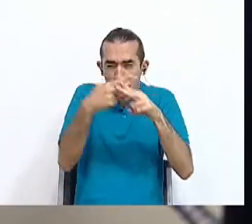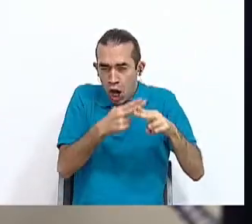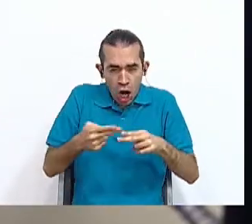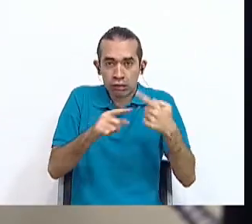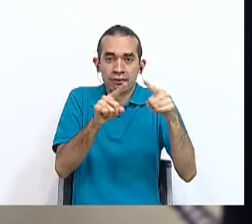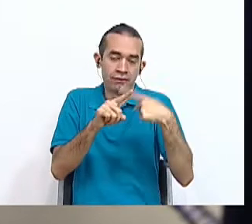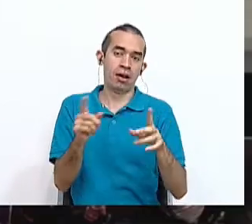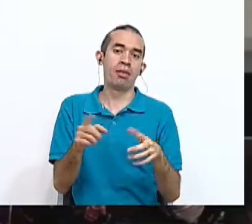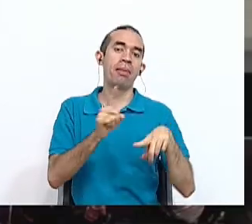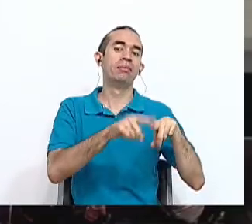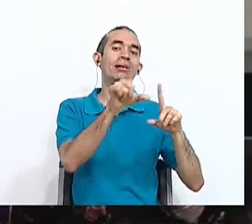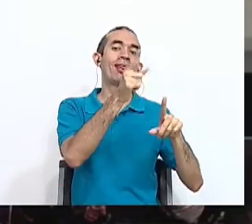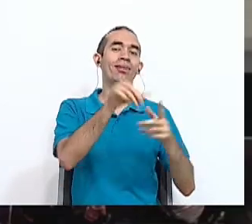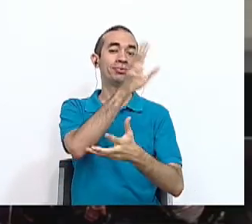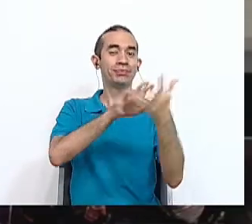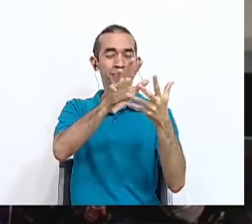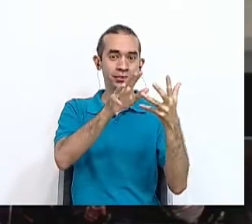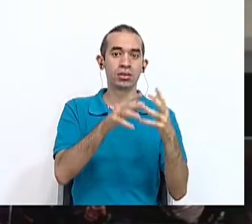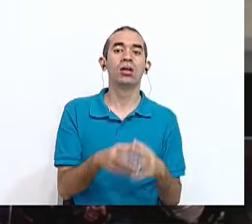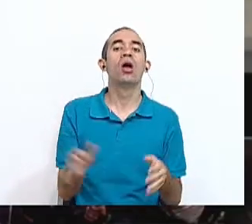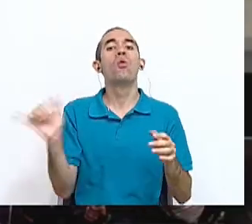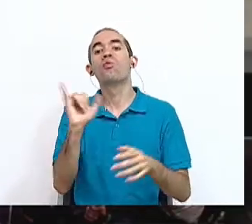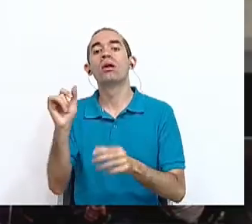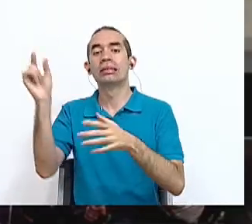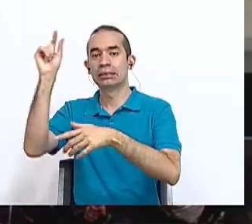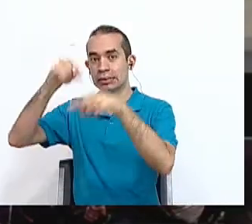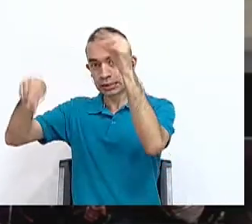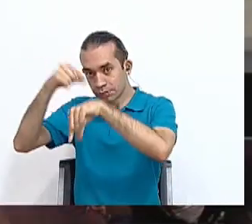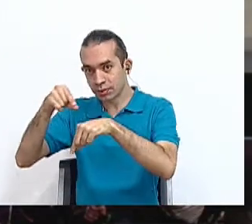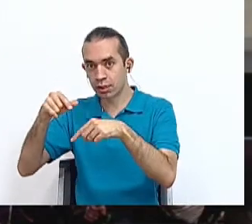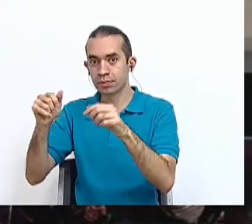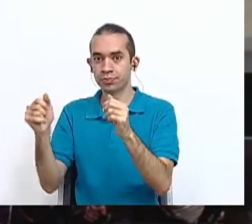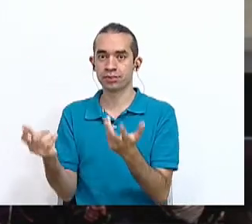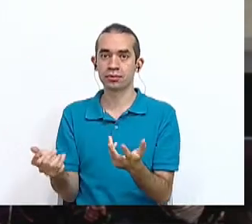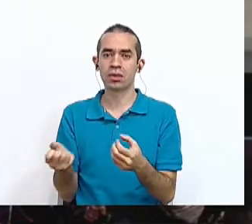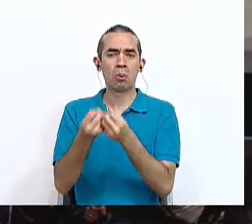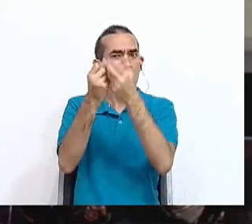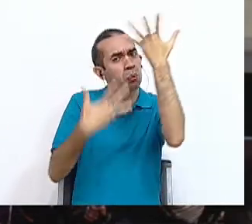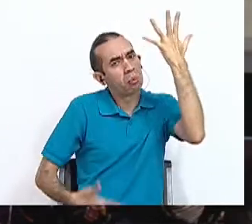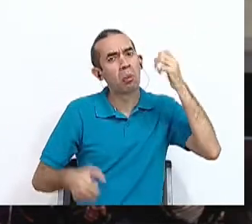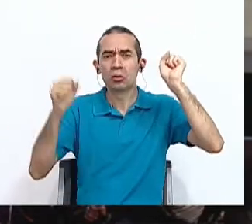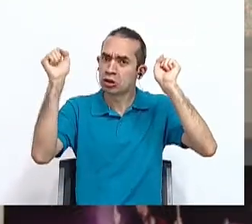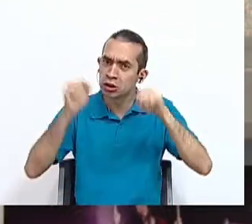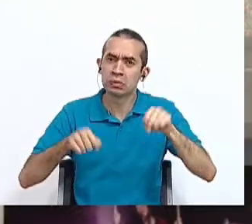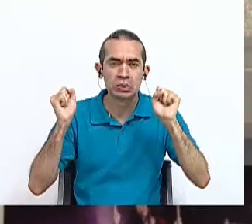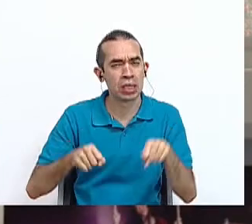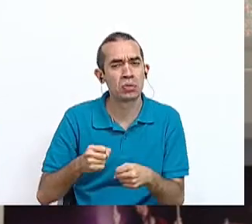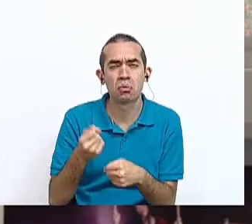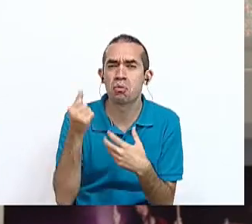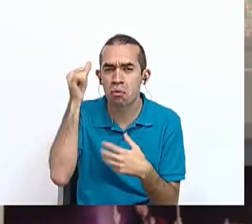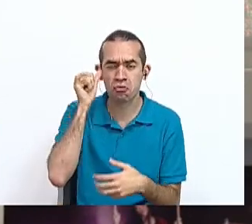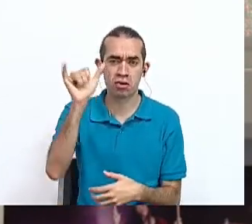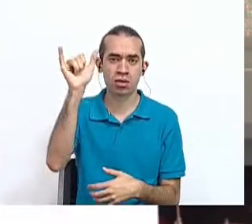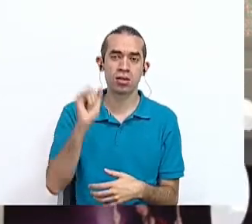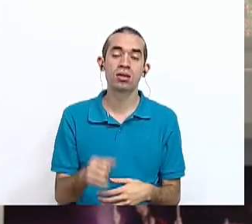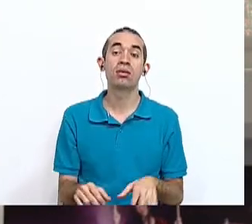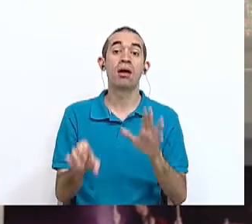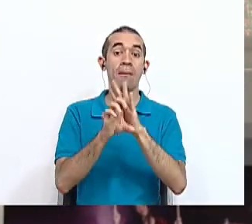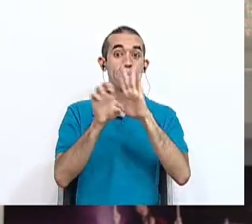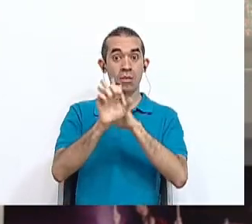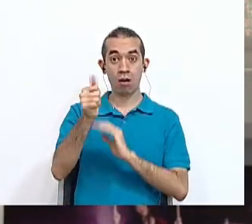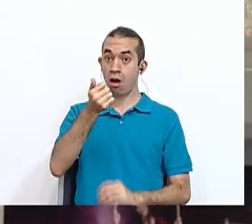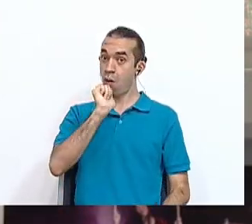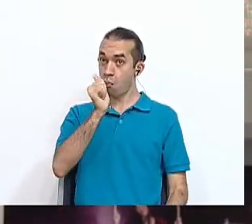igual con la química. Es por eso que la ciencia es un mundo de posibilidades infinitas y nos hacen pensar que el agua